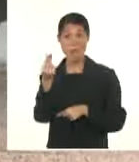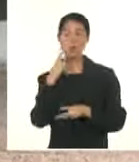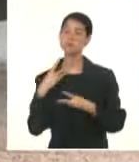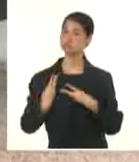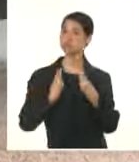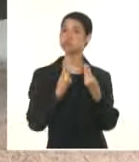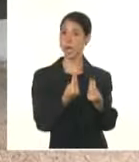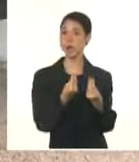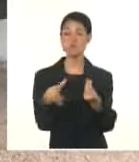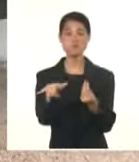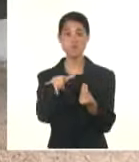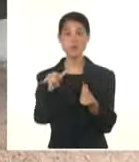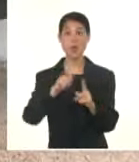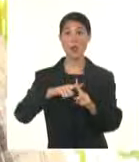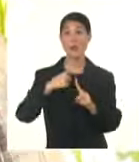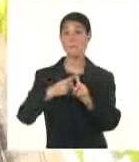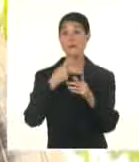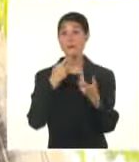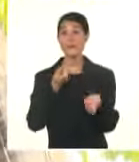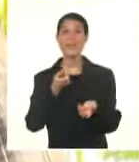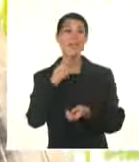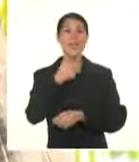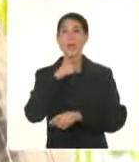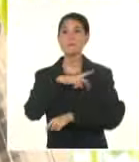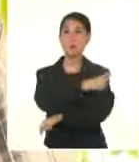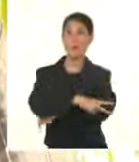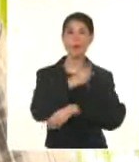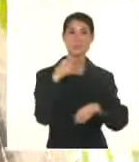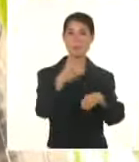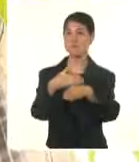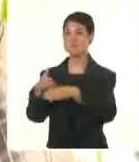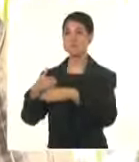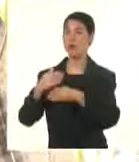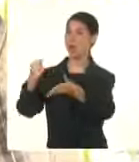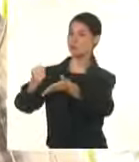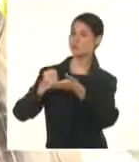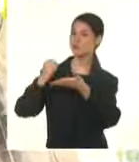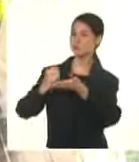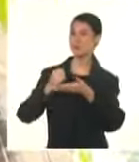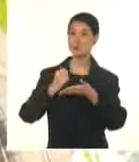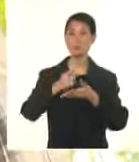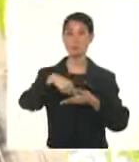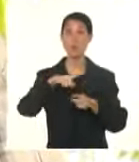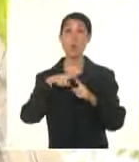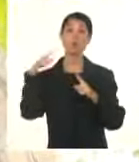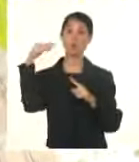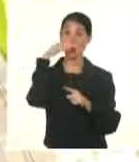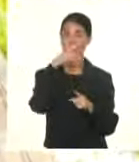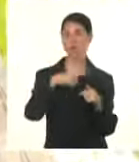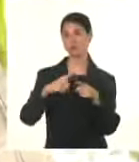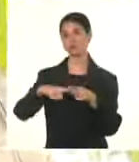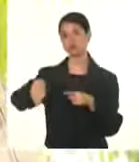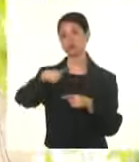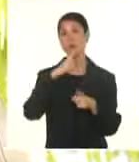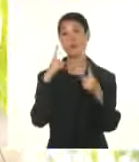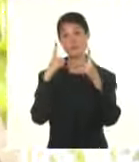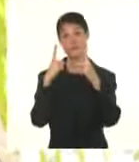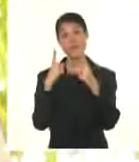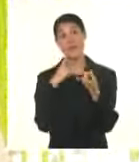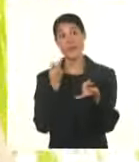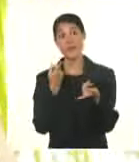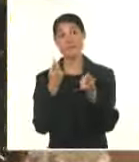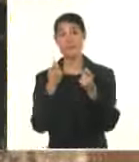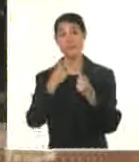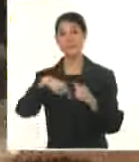fideicomiso y la colaboración internacional, que ha sido de mucho apoyo en todo lo que tiene que ver con el acceso a tecnología y a recursos que hacen falta para este tipo de desarrollo, este tipo de